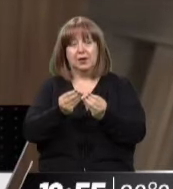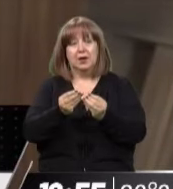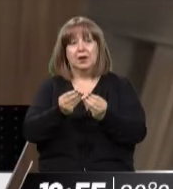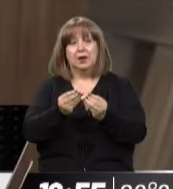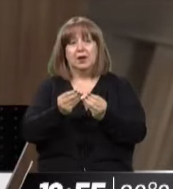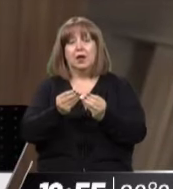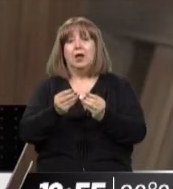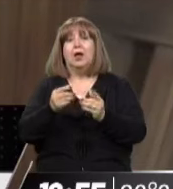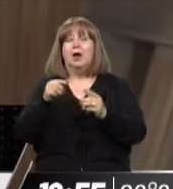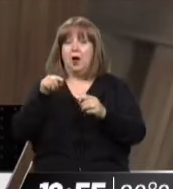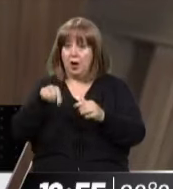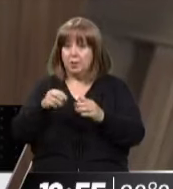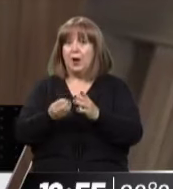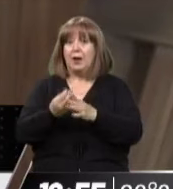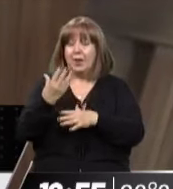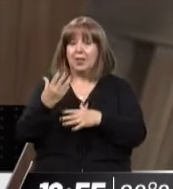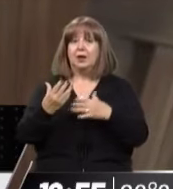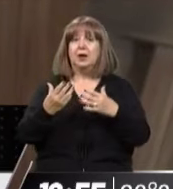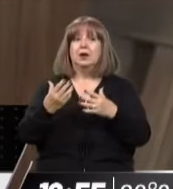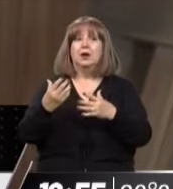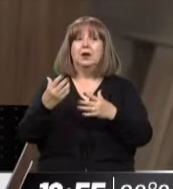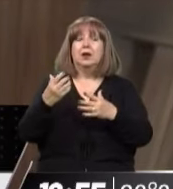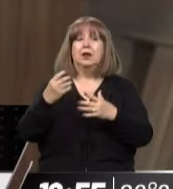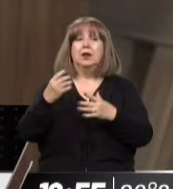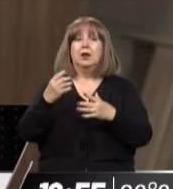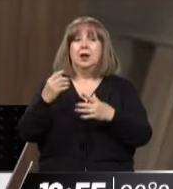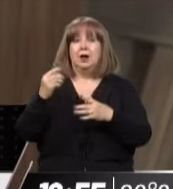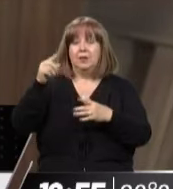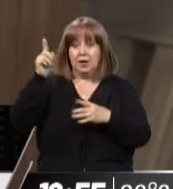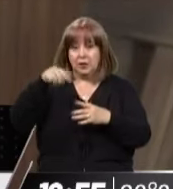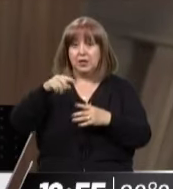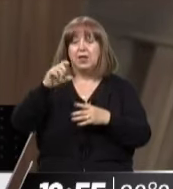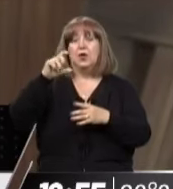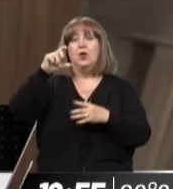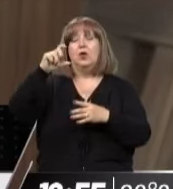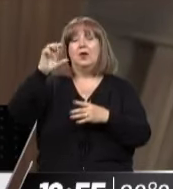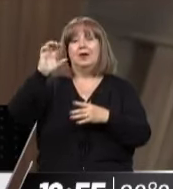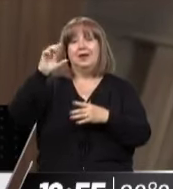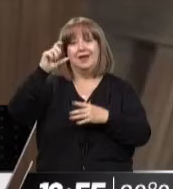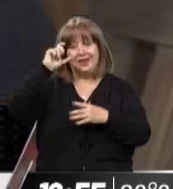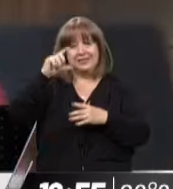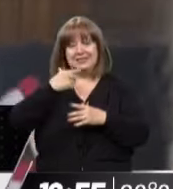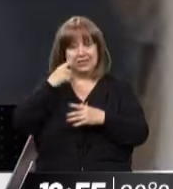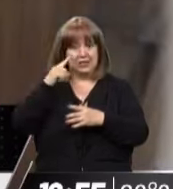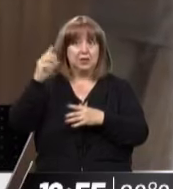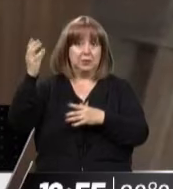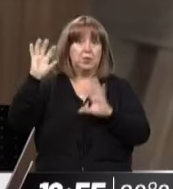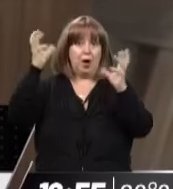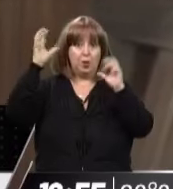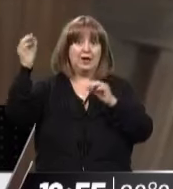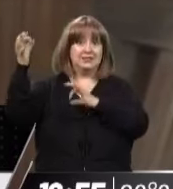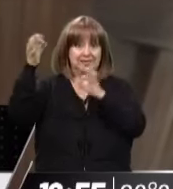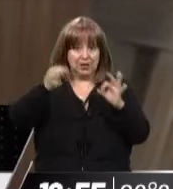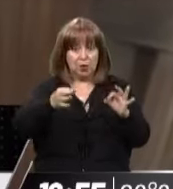de lessi que habían venido en la mañana Nada más que lo habían lucido como estaba en ese momento Y luego qué